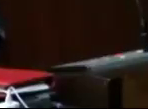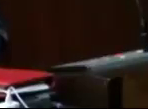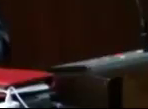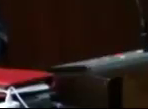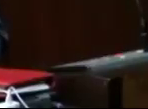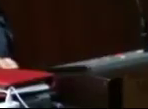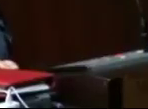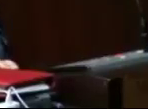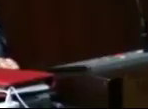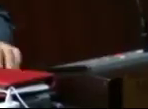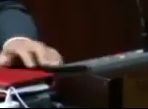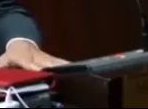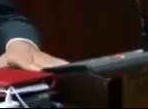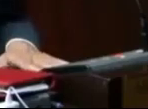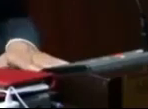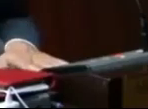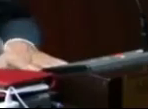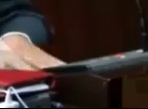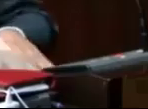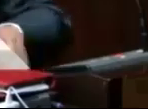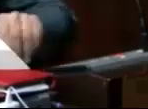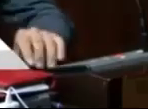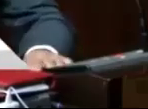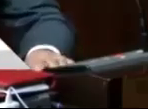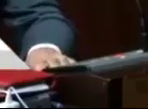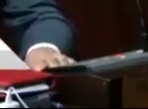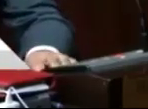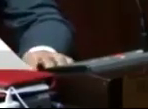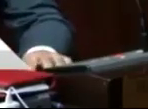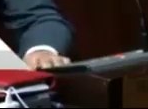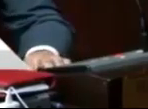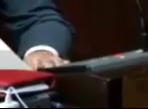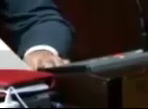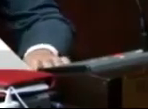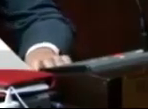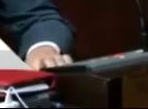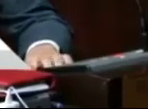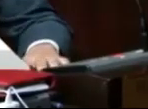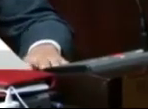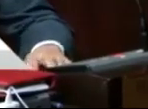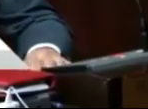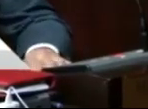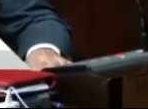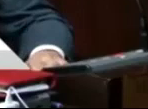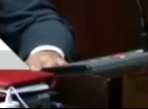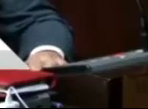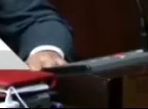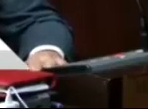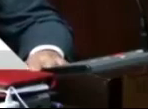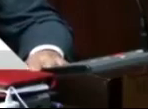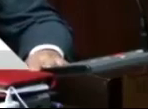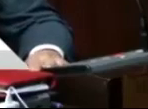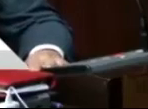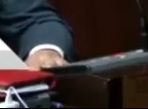Bueno, presidente, bufete directivo, bufete directivo, diputados y diputadas.